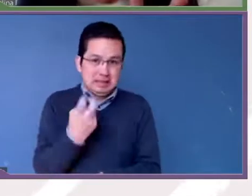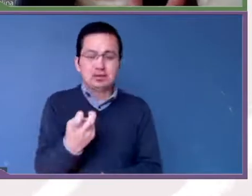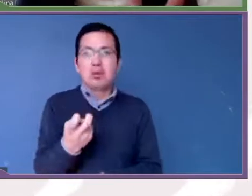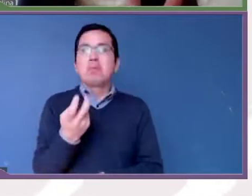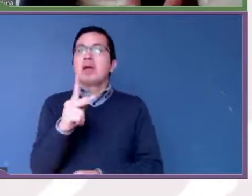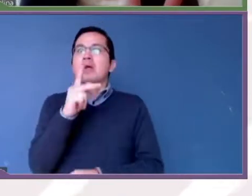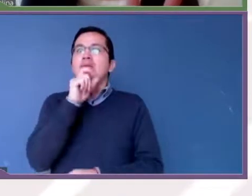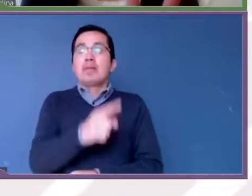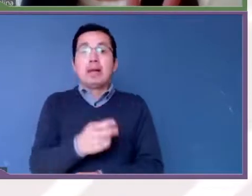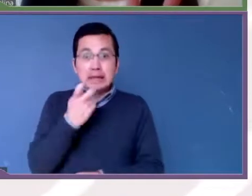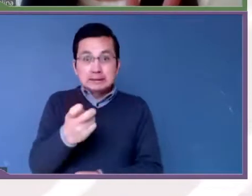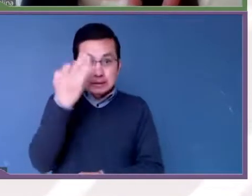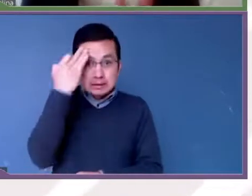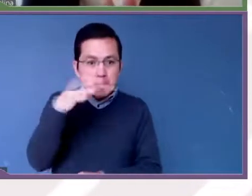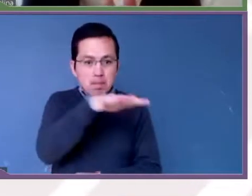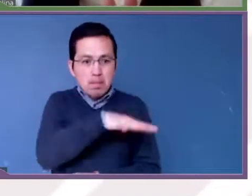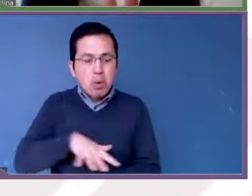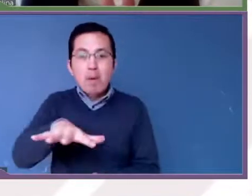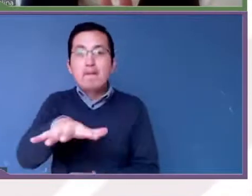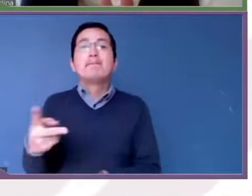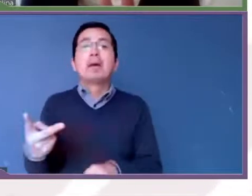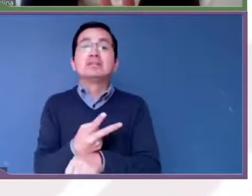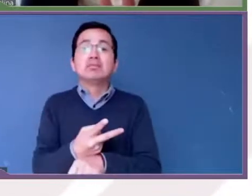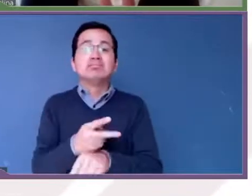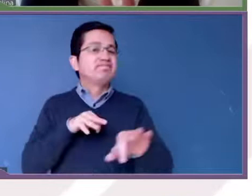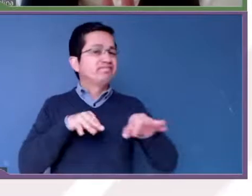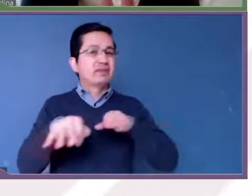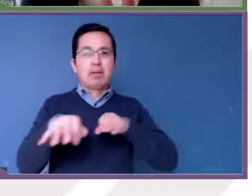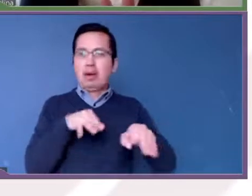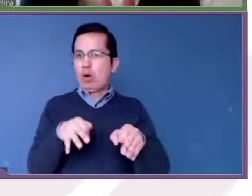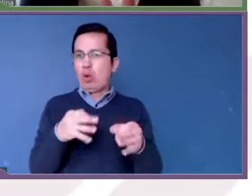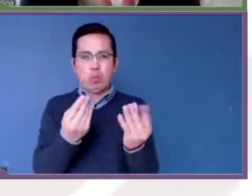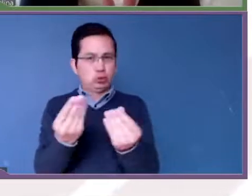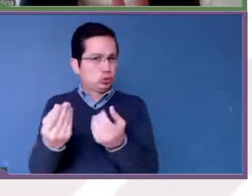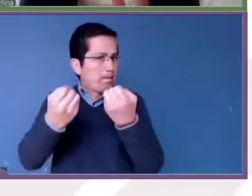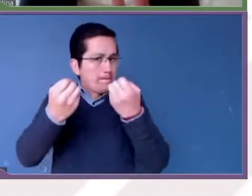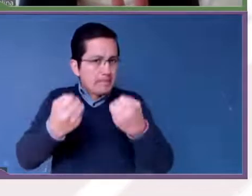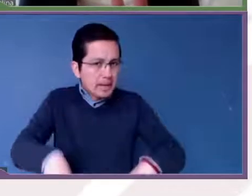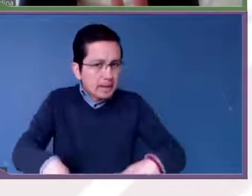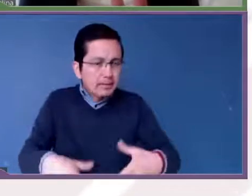pérdida de empleos, ¿sí? Donde hubo